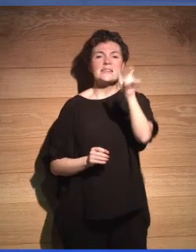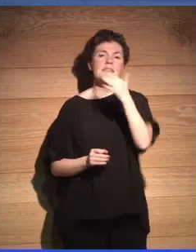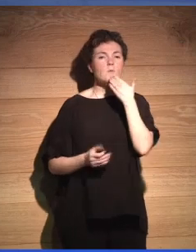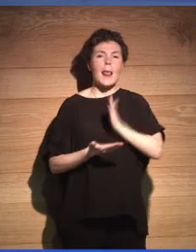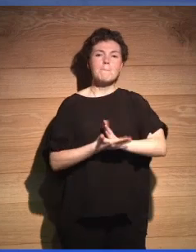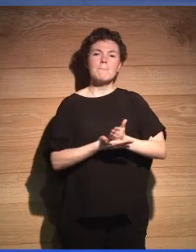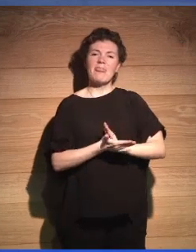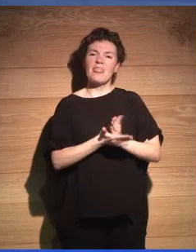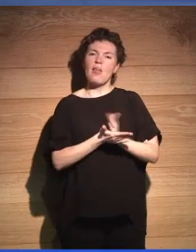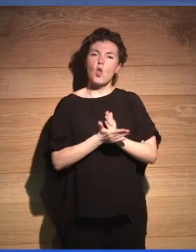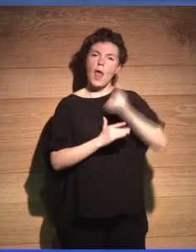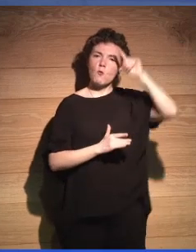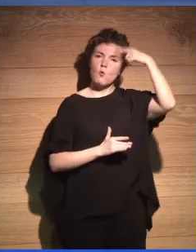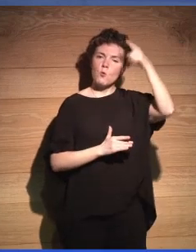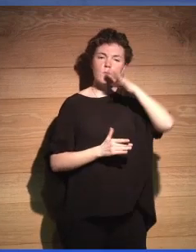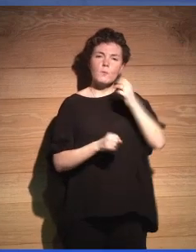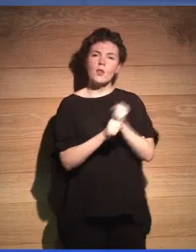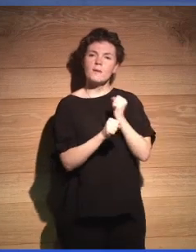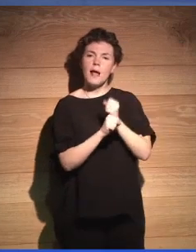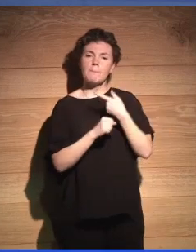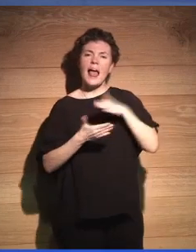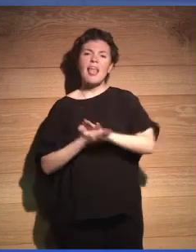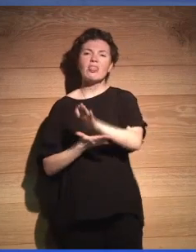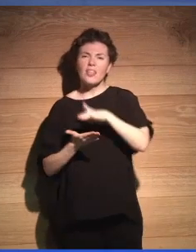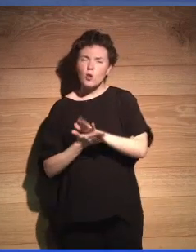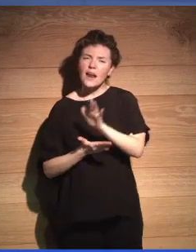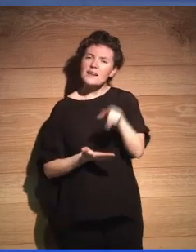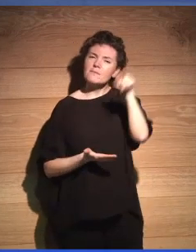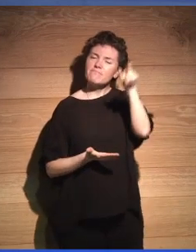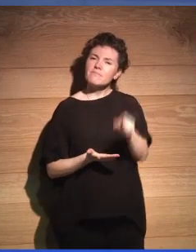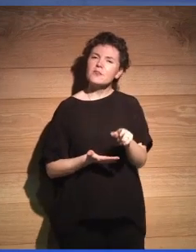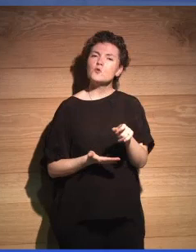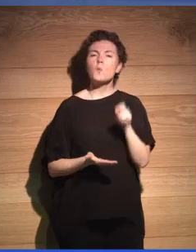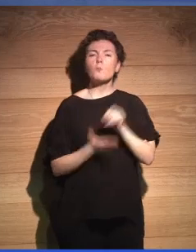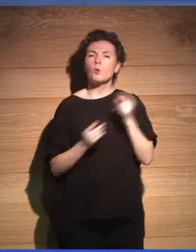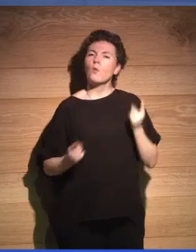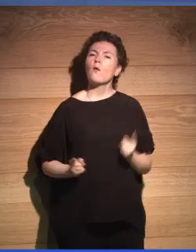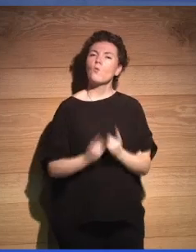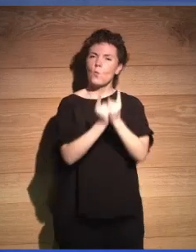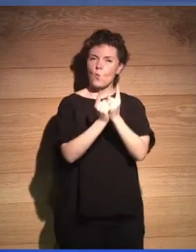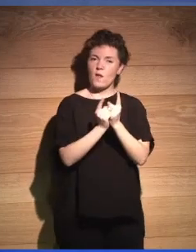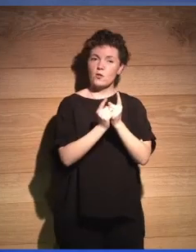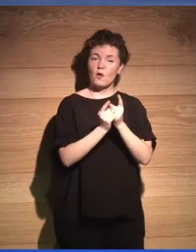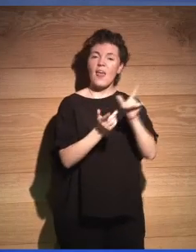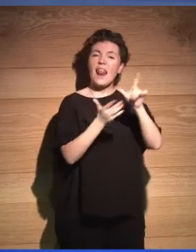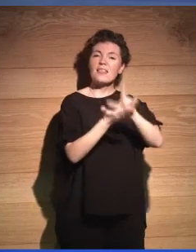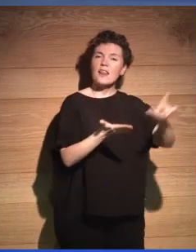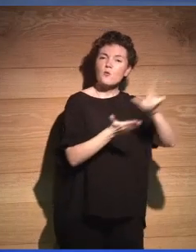mediadora intercultural, porque trabajaba para editoriales y era un punto de encuentro entre la literatura